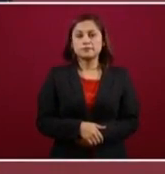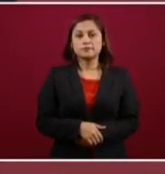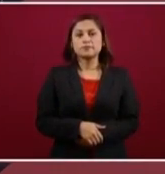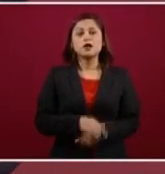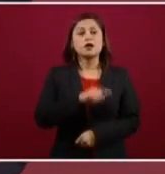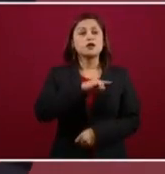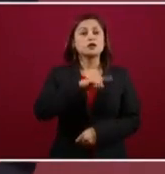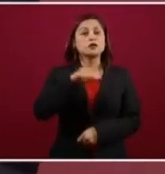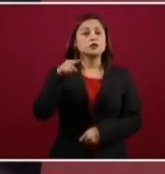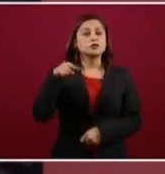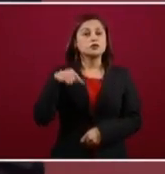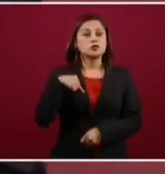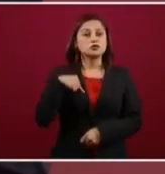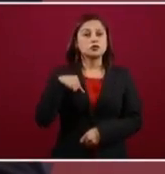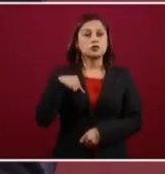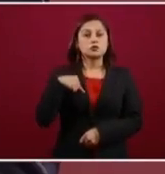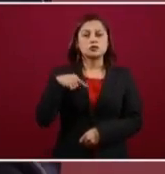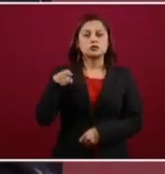limitando la libertad de expresión,